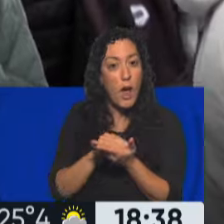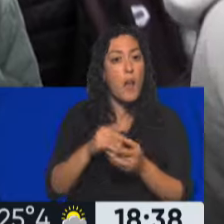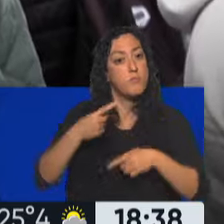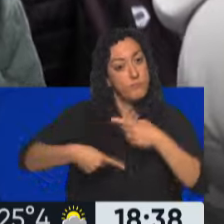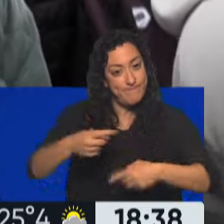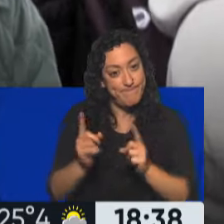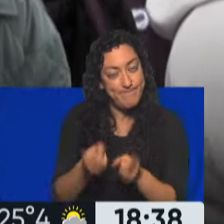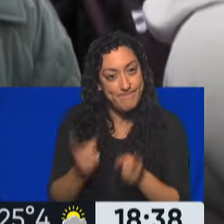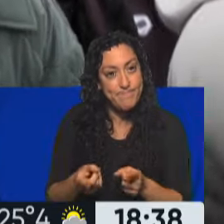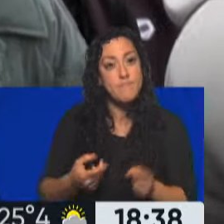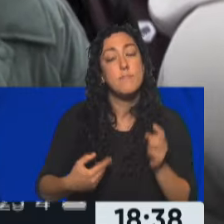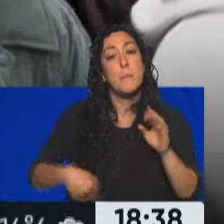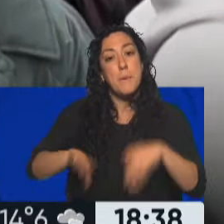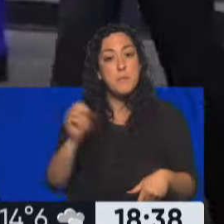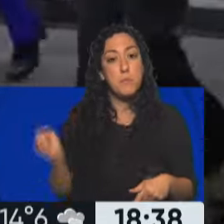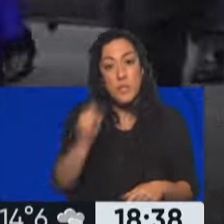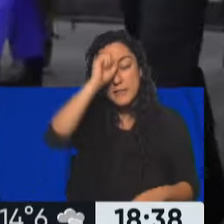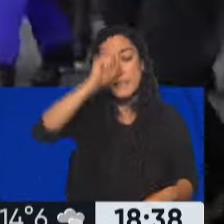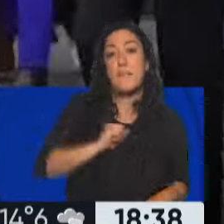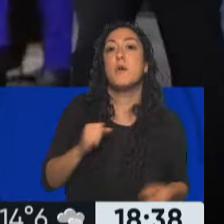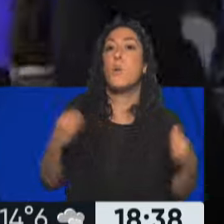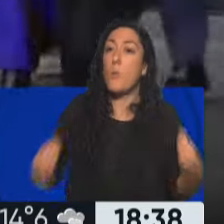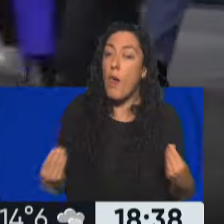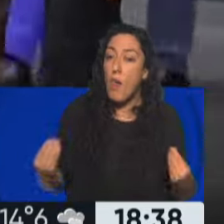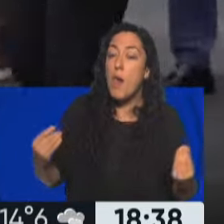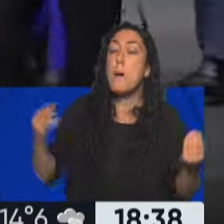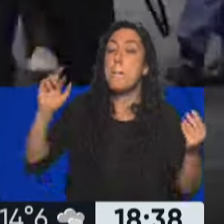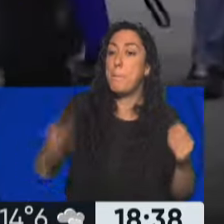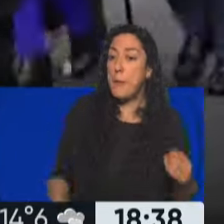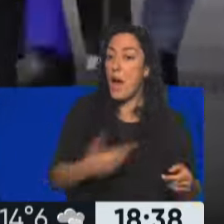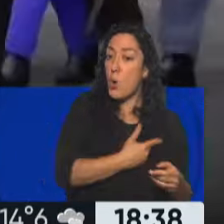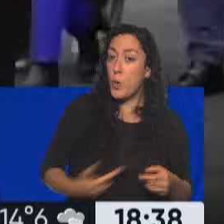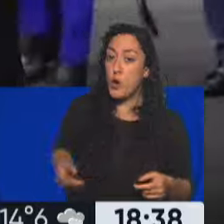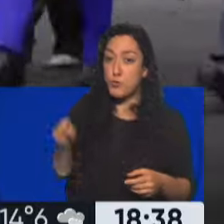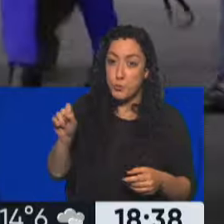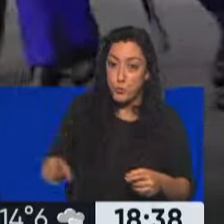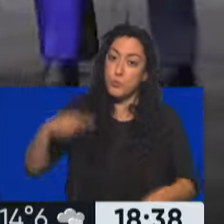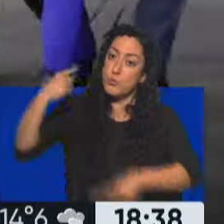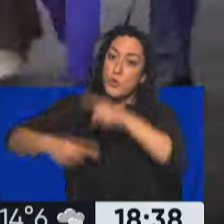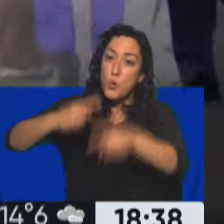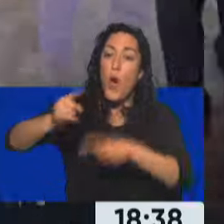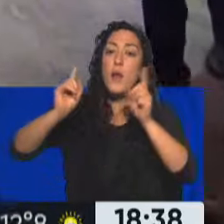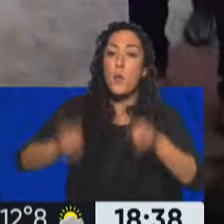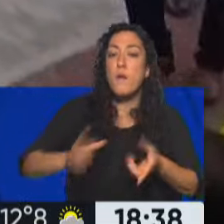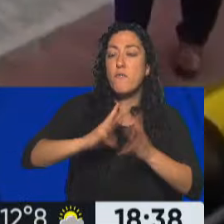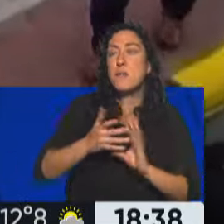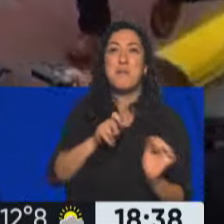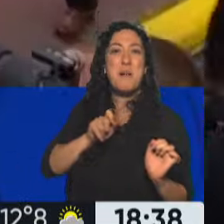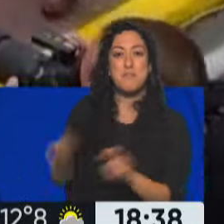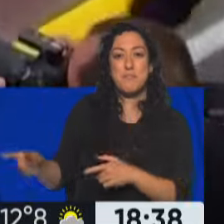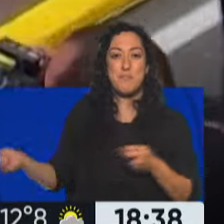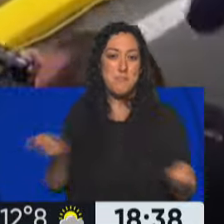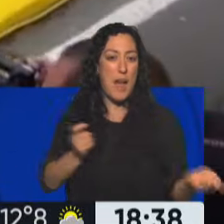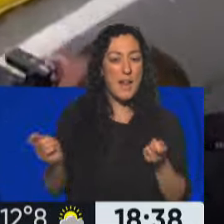El principal reto será, por lo tanto, mantener sus políticas, pero darle a la gestión una impronta personal que solo podrá